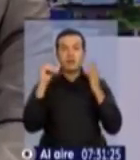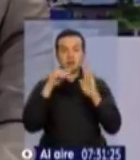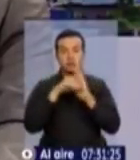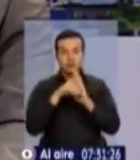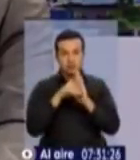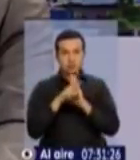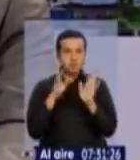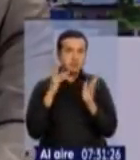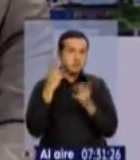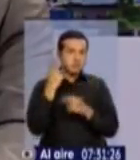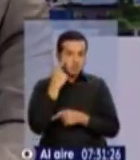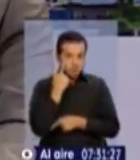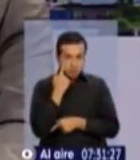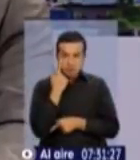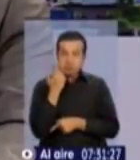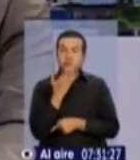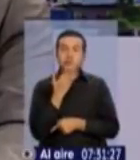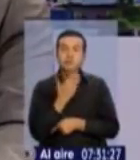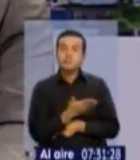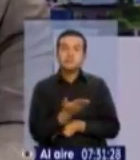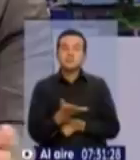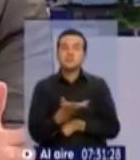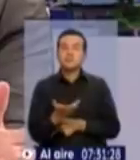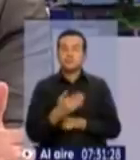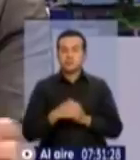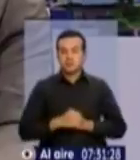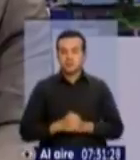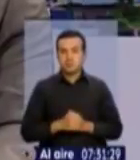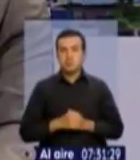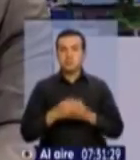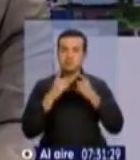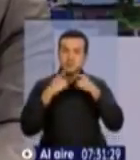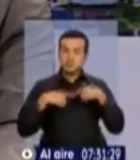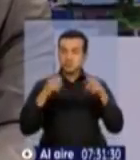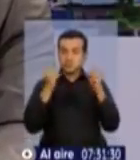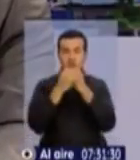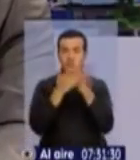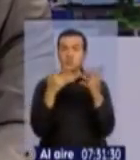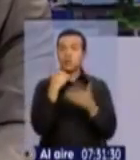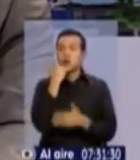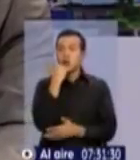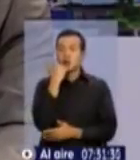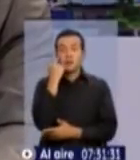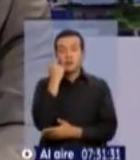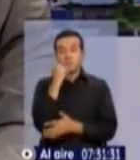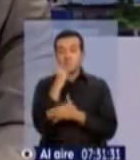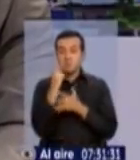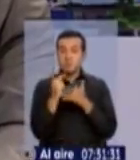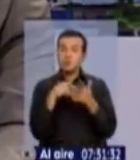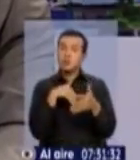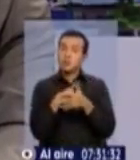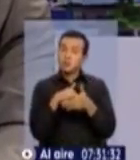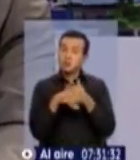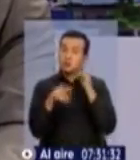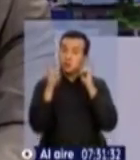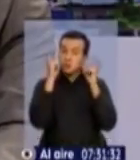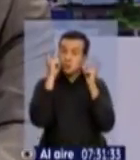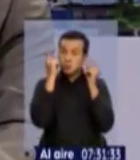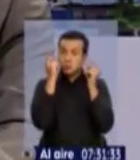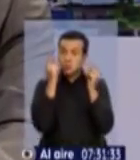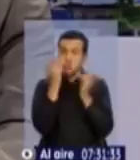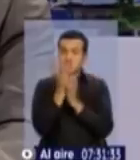que haya una o al menos no se ha anunciado que haya una necesidad de limitar o controlar los costos de los servicios